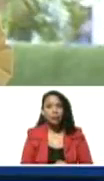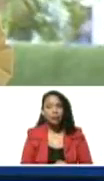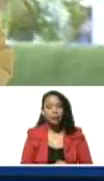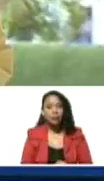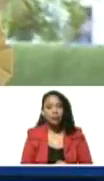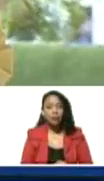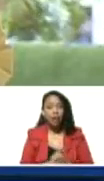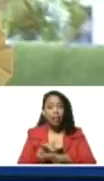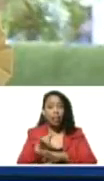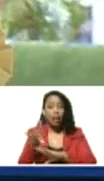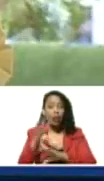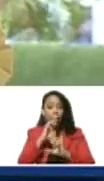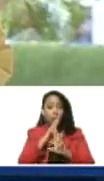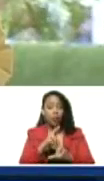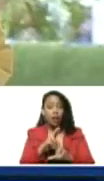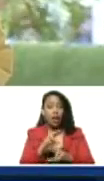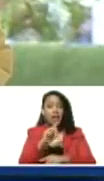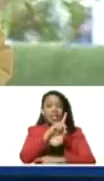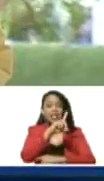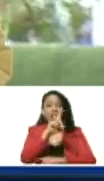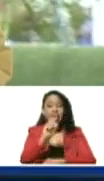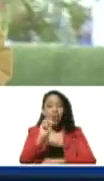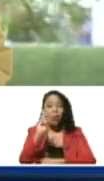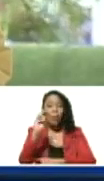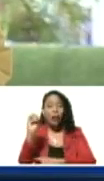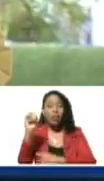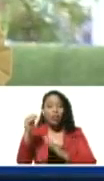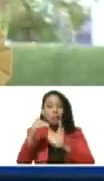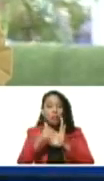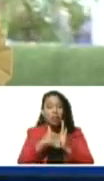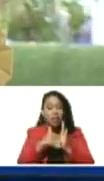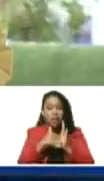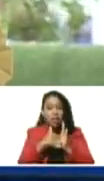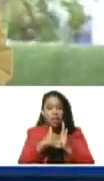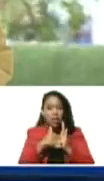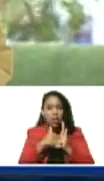que dejó como resultado más de 120 mil